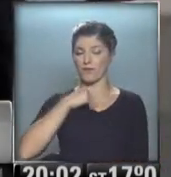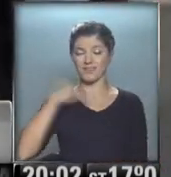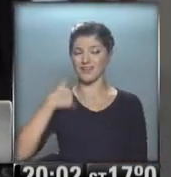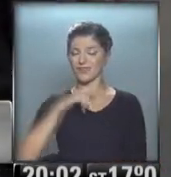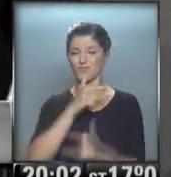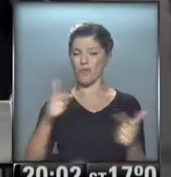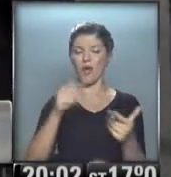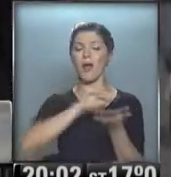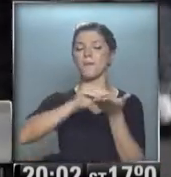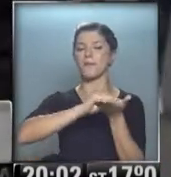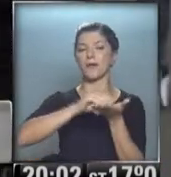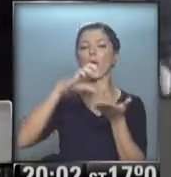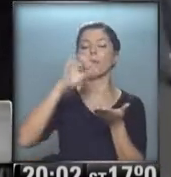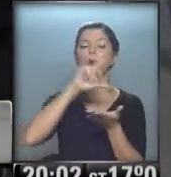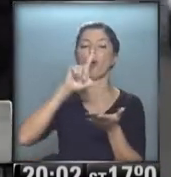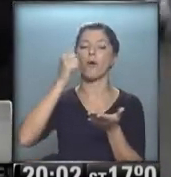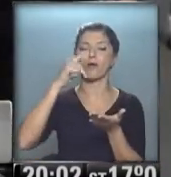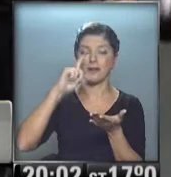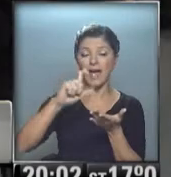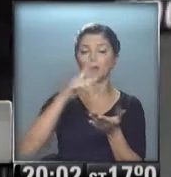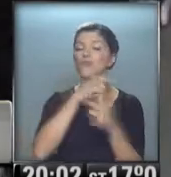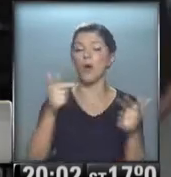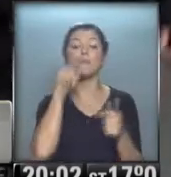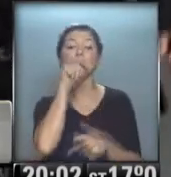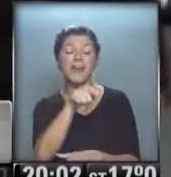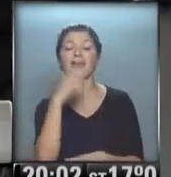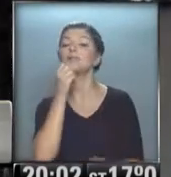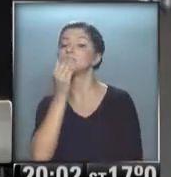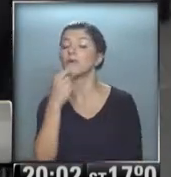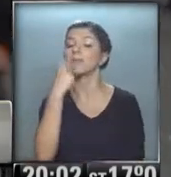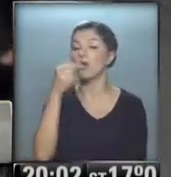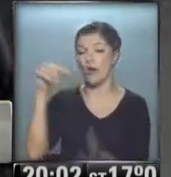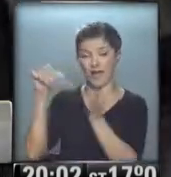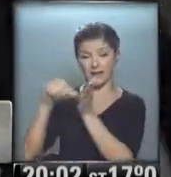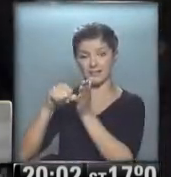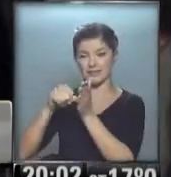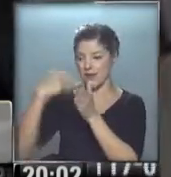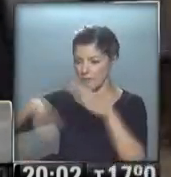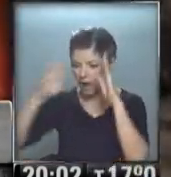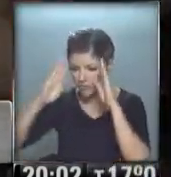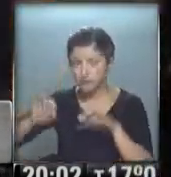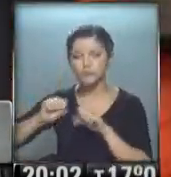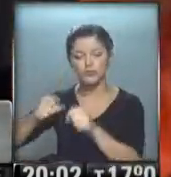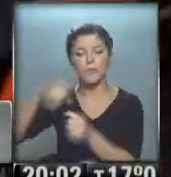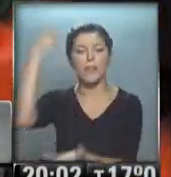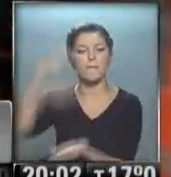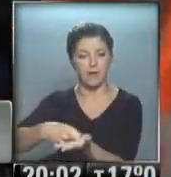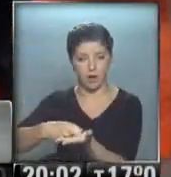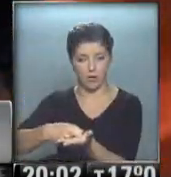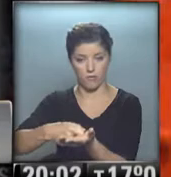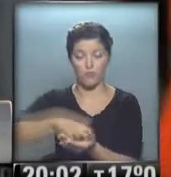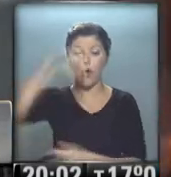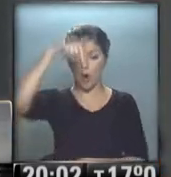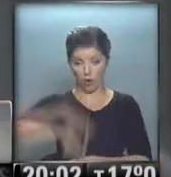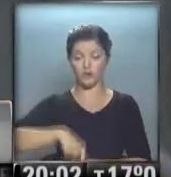Argentina hacia el mediador Pollack, luego que este emitiera un comunicado diciendo que el país se encaminaba al default. El de hoy fue el